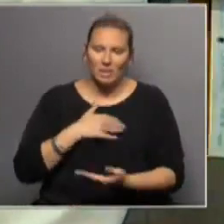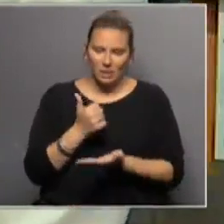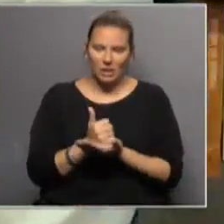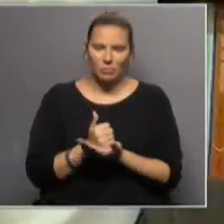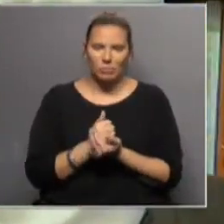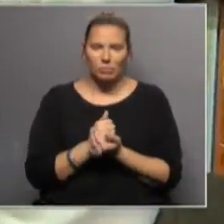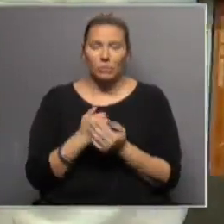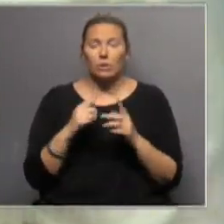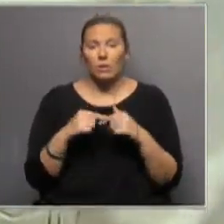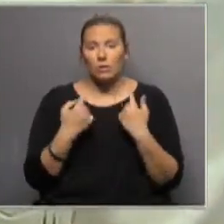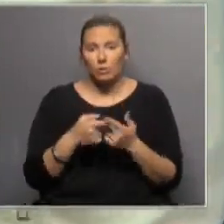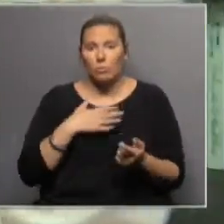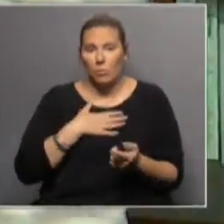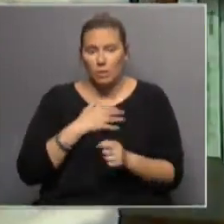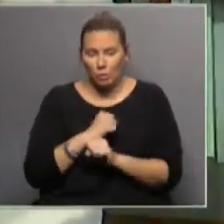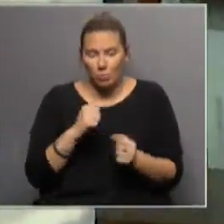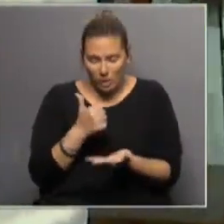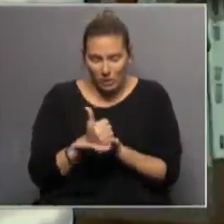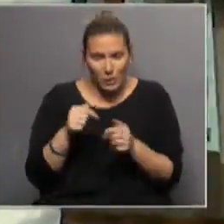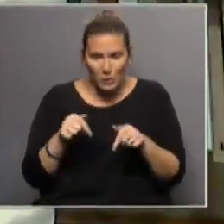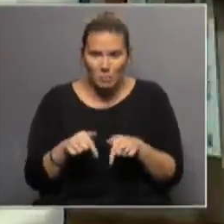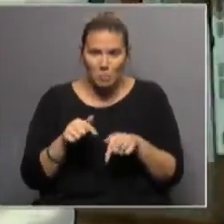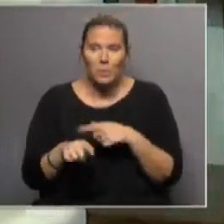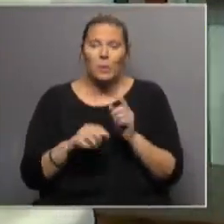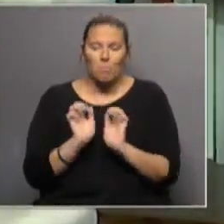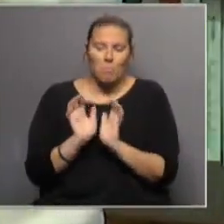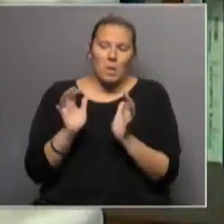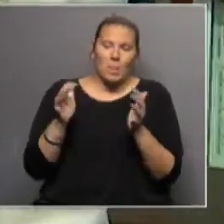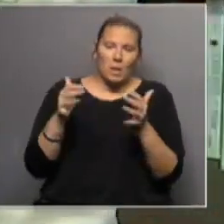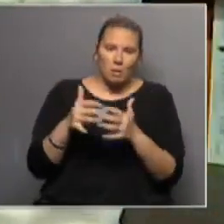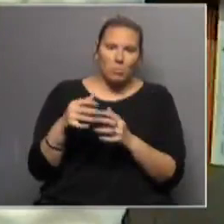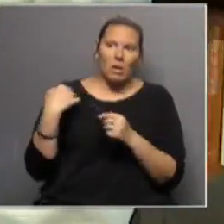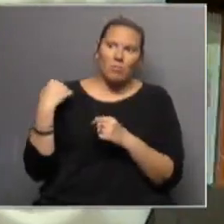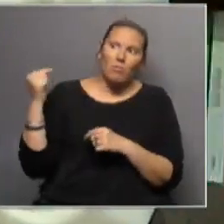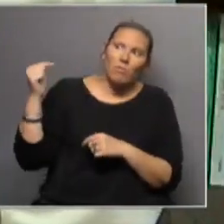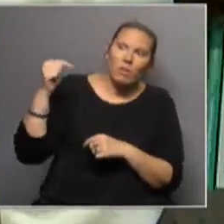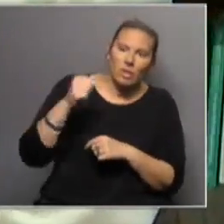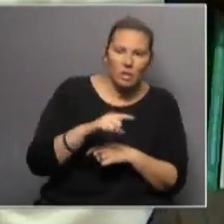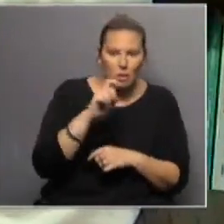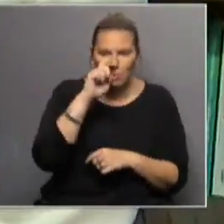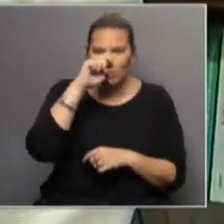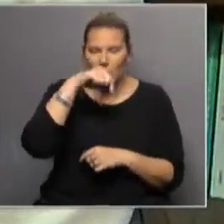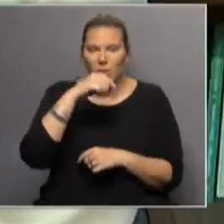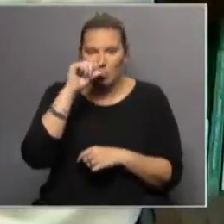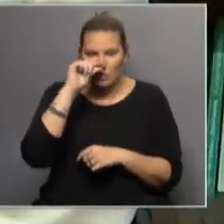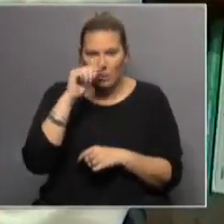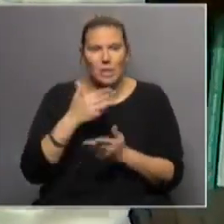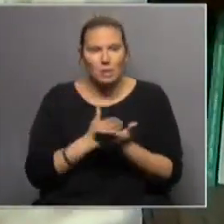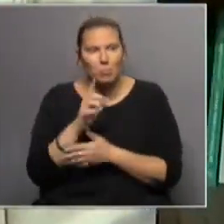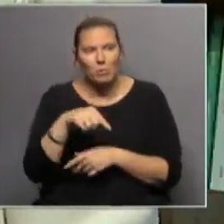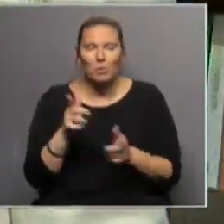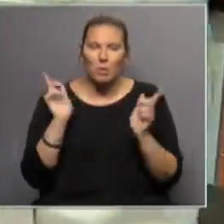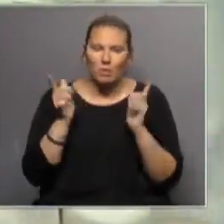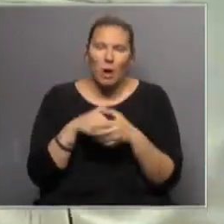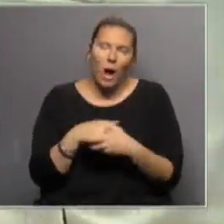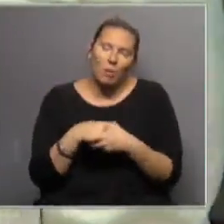Igualmente. Bueno, para nosotros es un gusto estar acá. Después de la pandemia, cruzar y venir a Montevideo, que siempre tanto la pasamos bien. Tenemos la